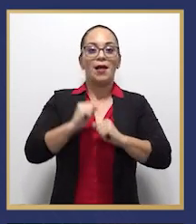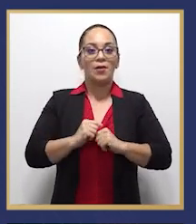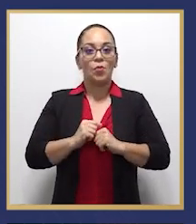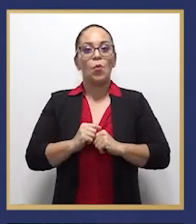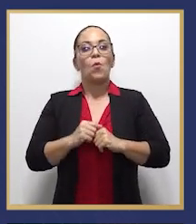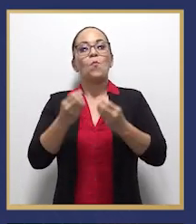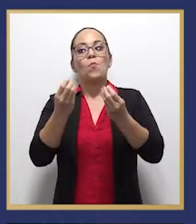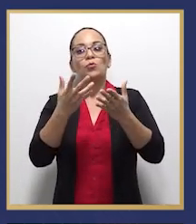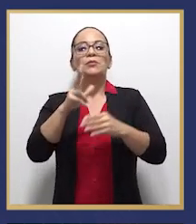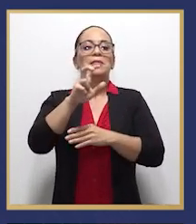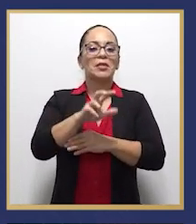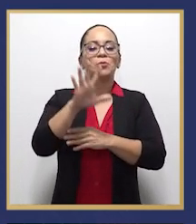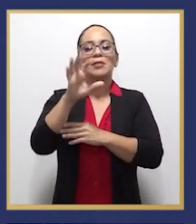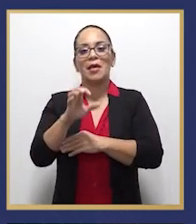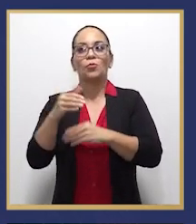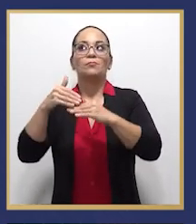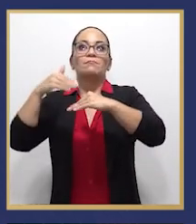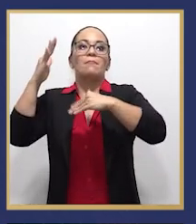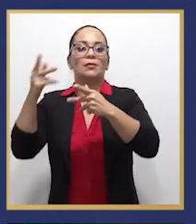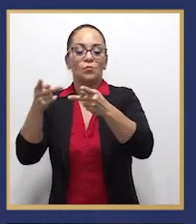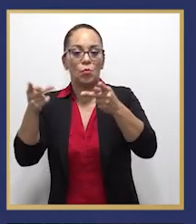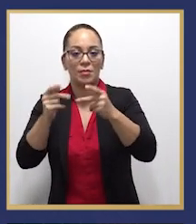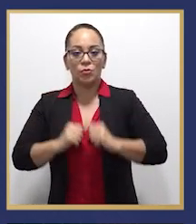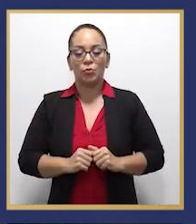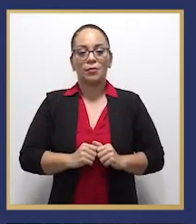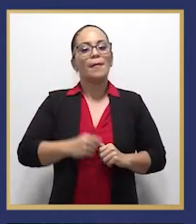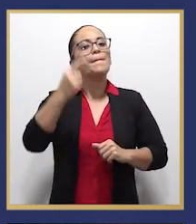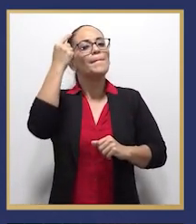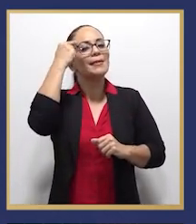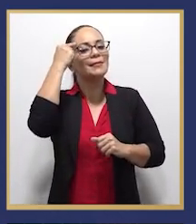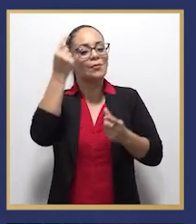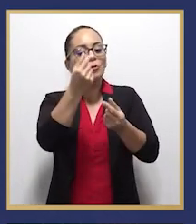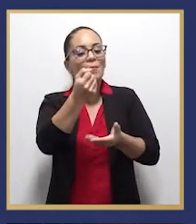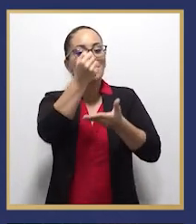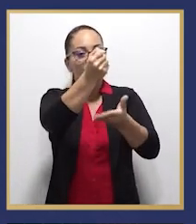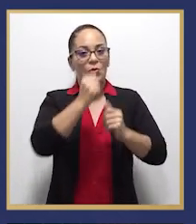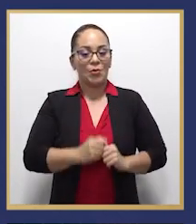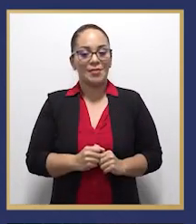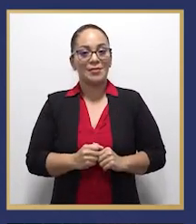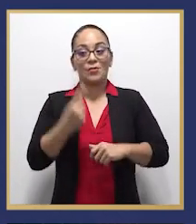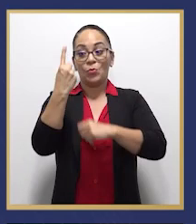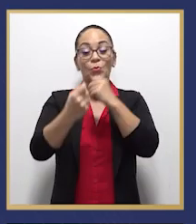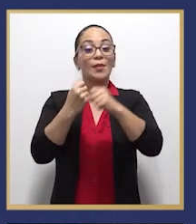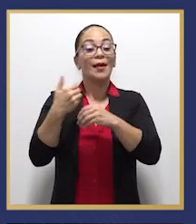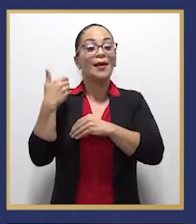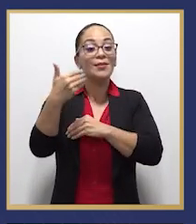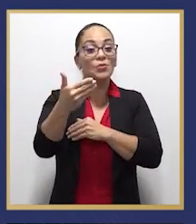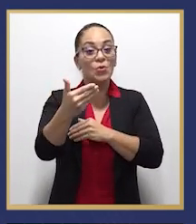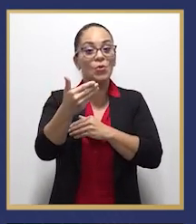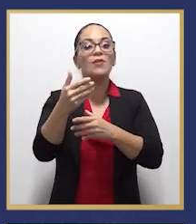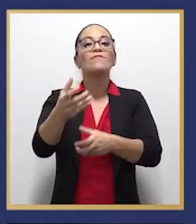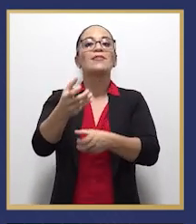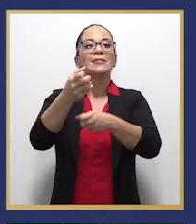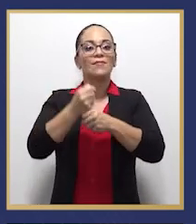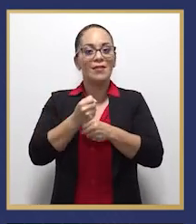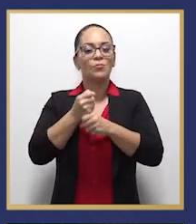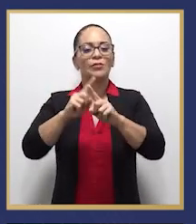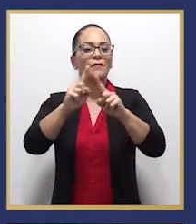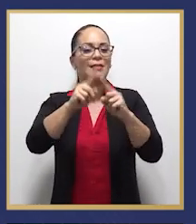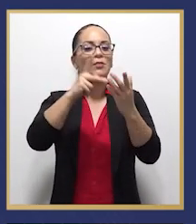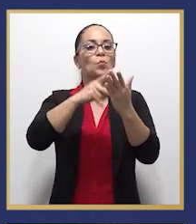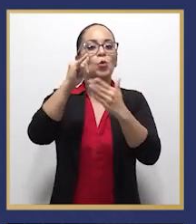500 y hasta 1000 puestos pensemos en el origen de las inversiones solo en el último año recibimos